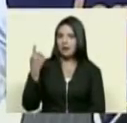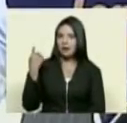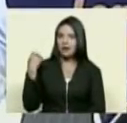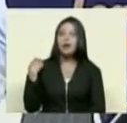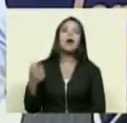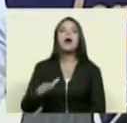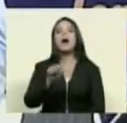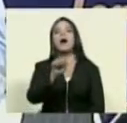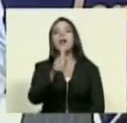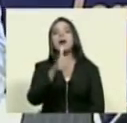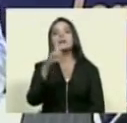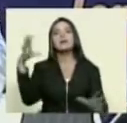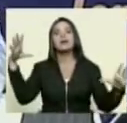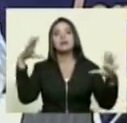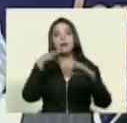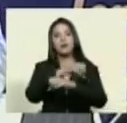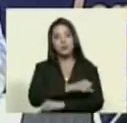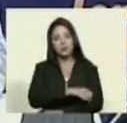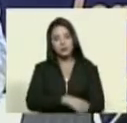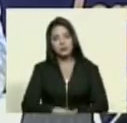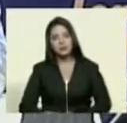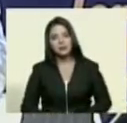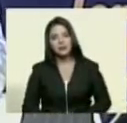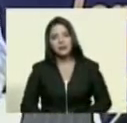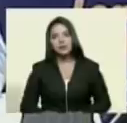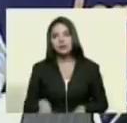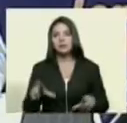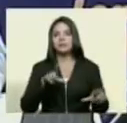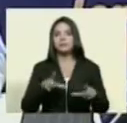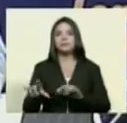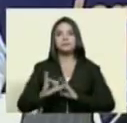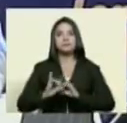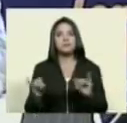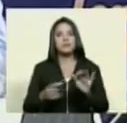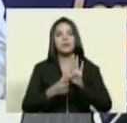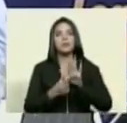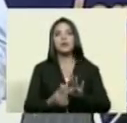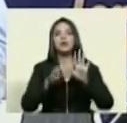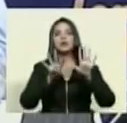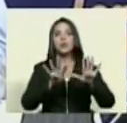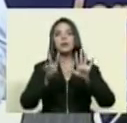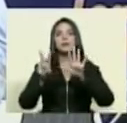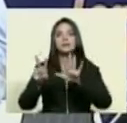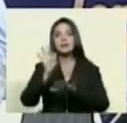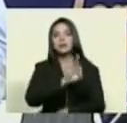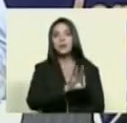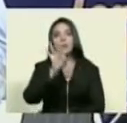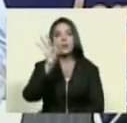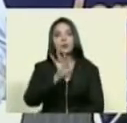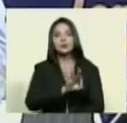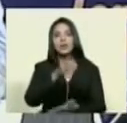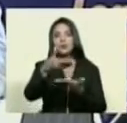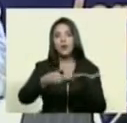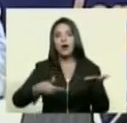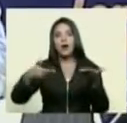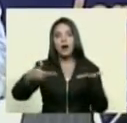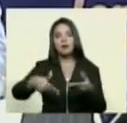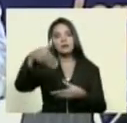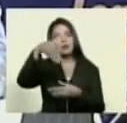las 10 de la noche ya había transmitido el 97% de las actas de